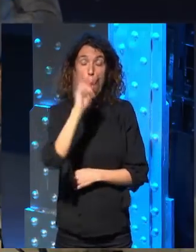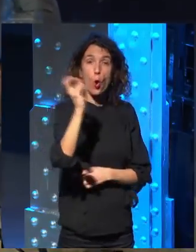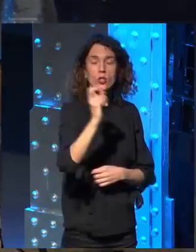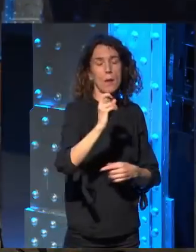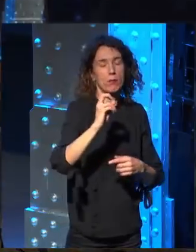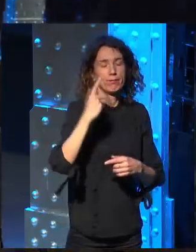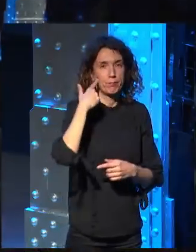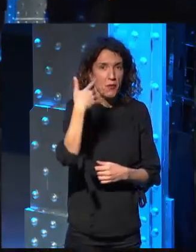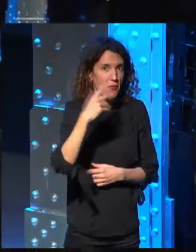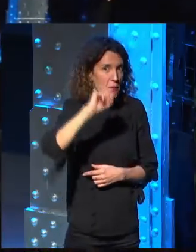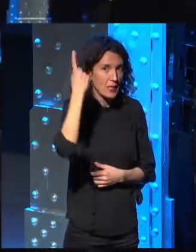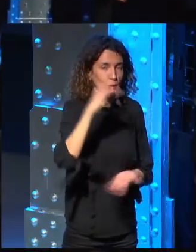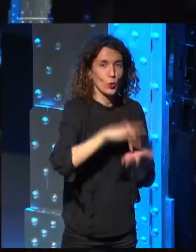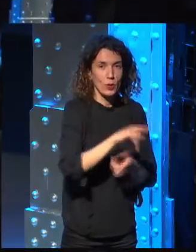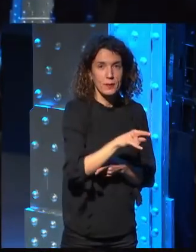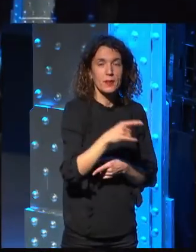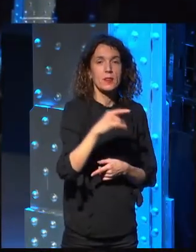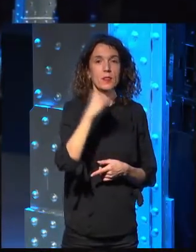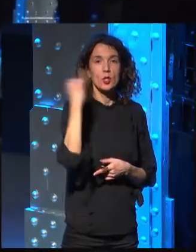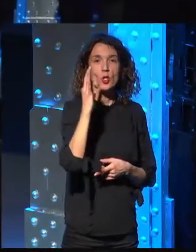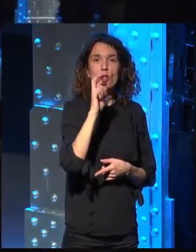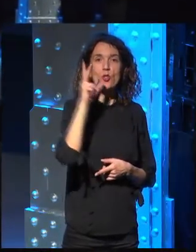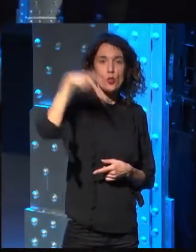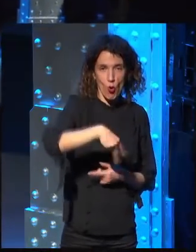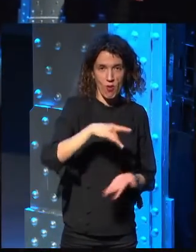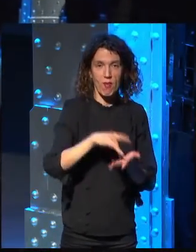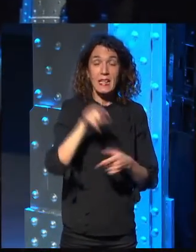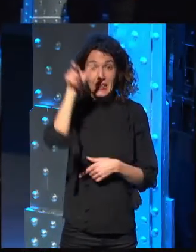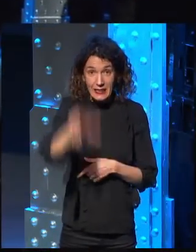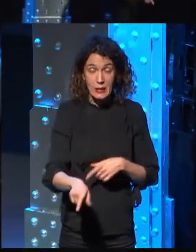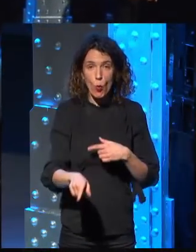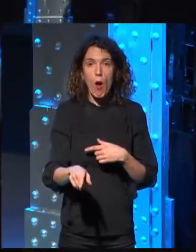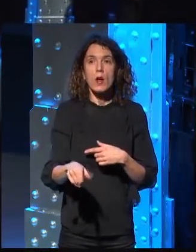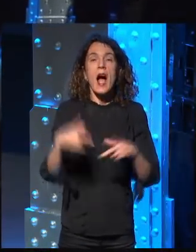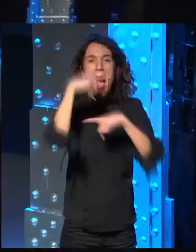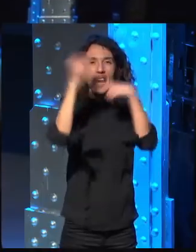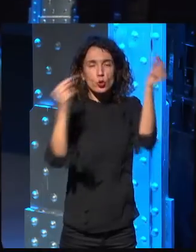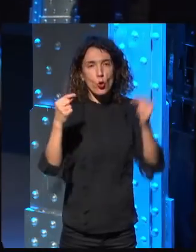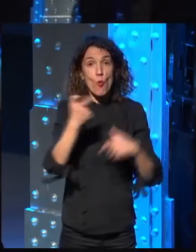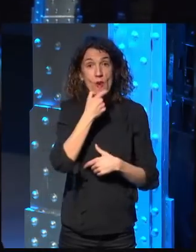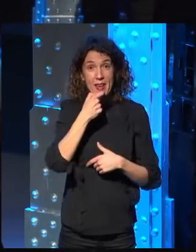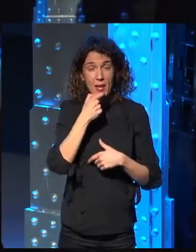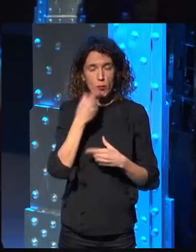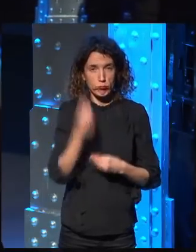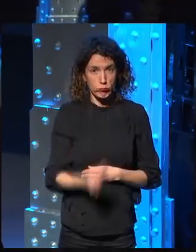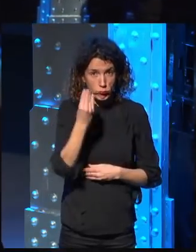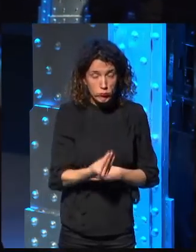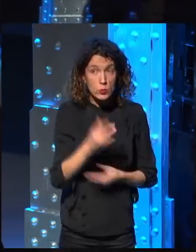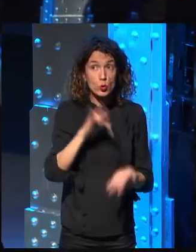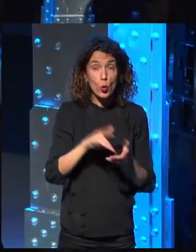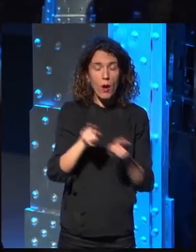más éxito todavía, que era que John Herschel, que era realmente un gran astrónomo inglés, había